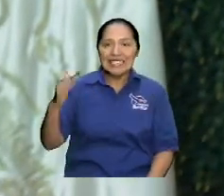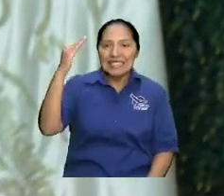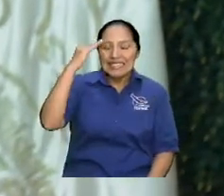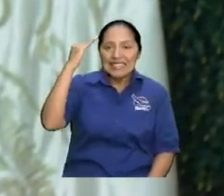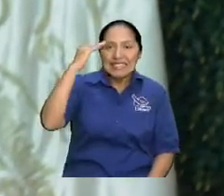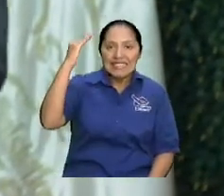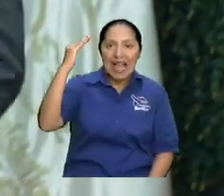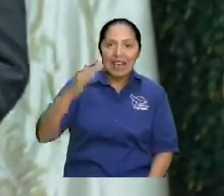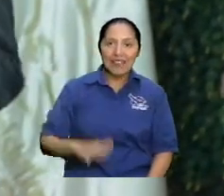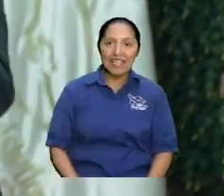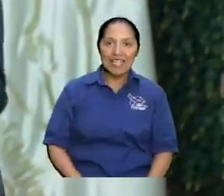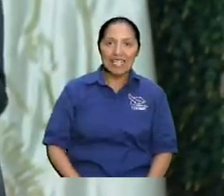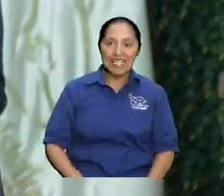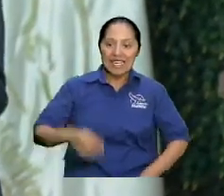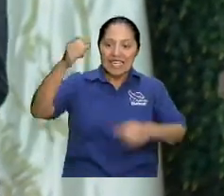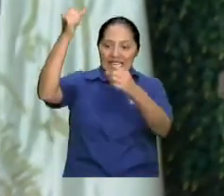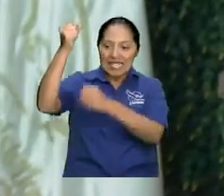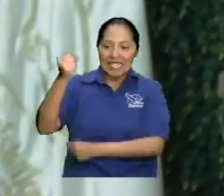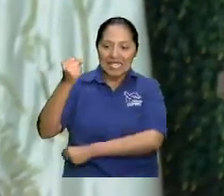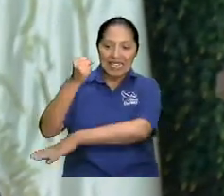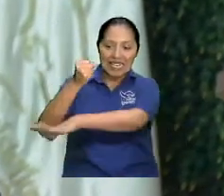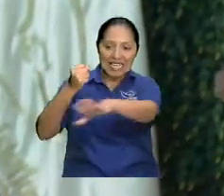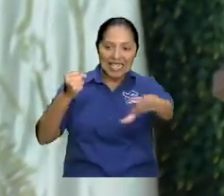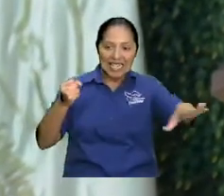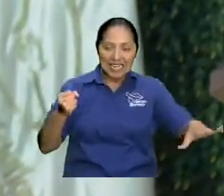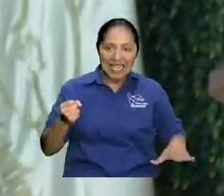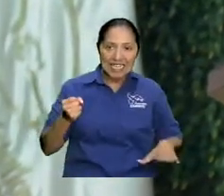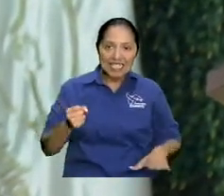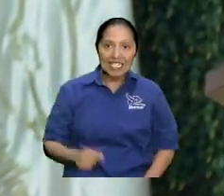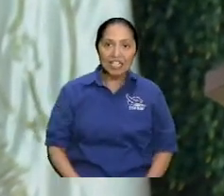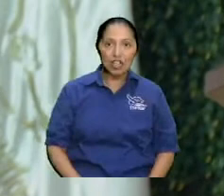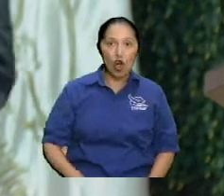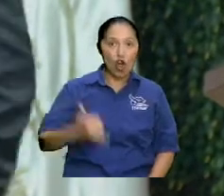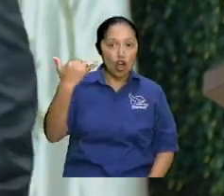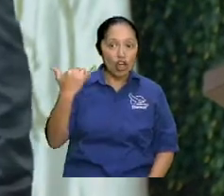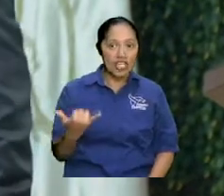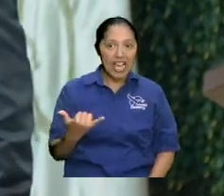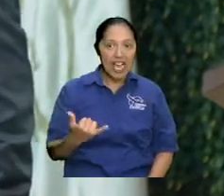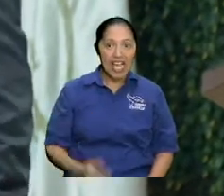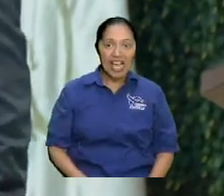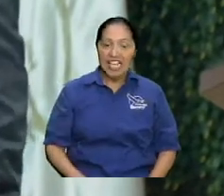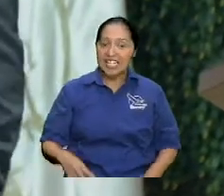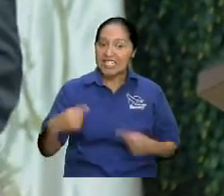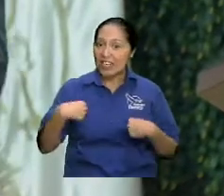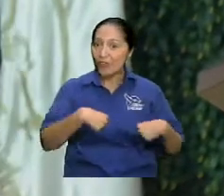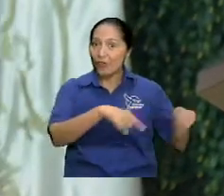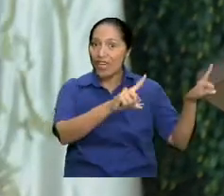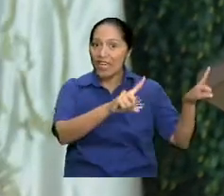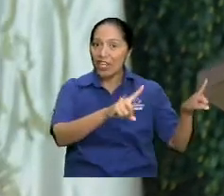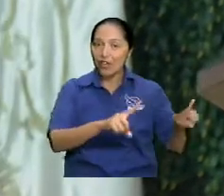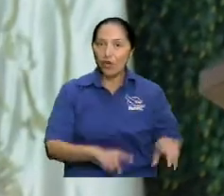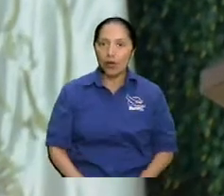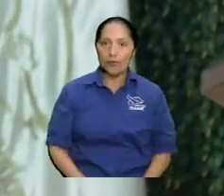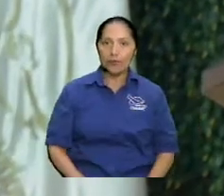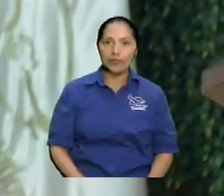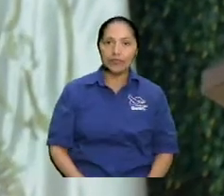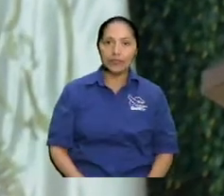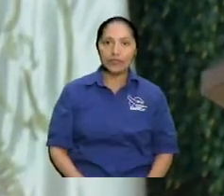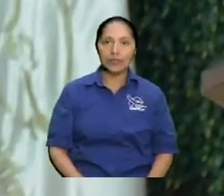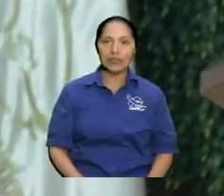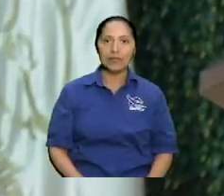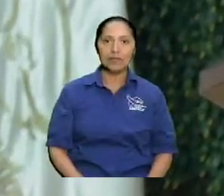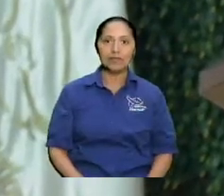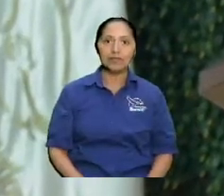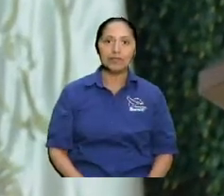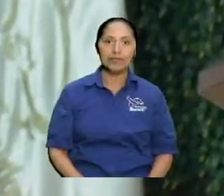que los ejércitos ya se fueron, nadie sabe. Aprovechémonos, Matías, porque esto no es de todos los días. Pongamos una tienda en la entrada y